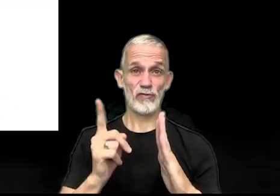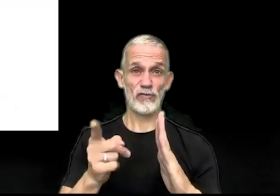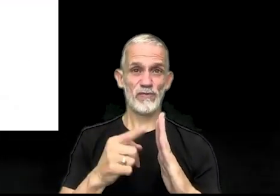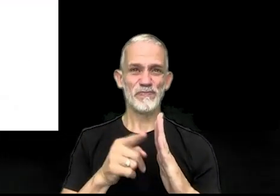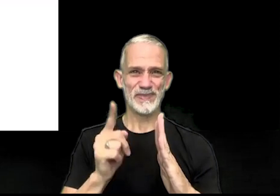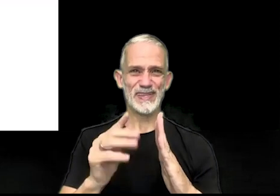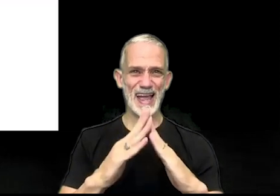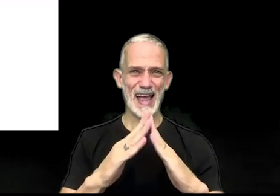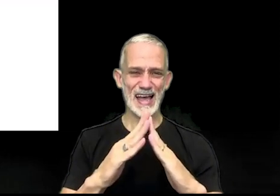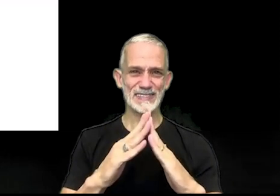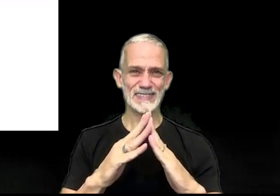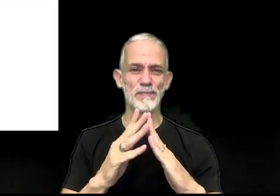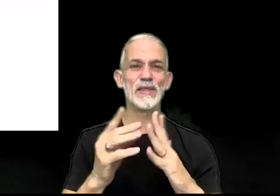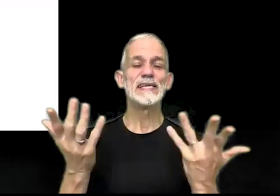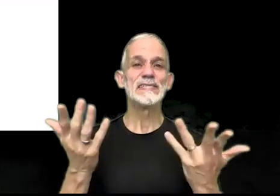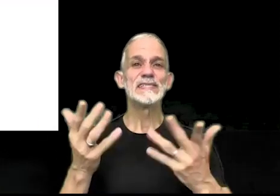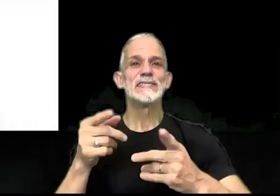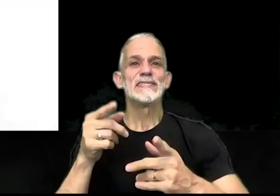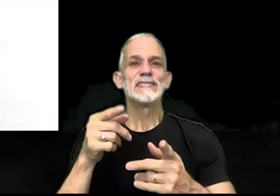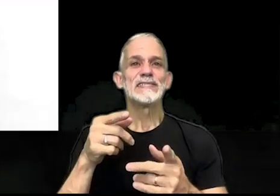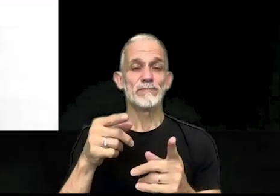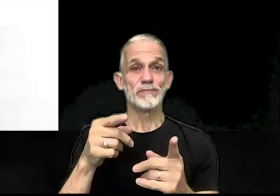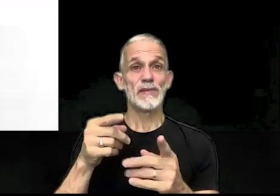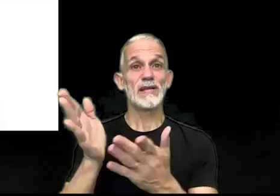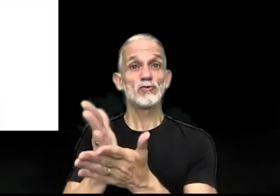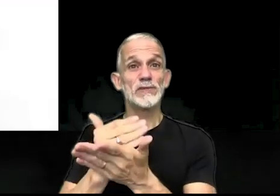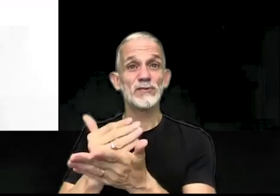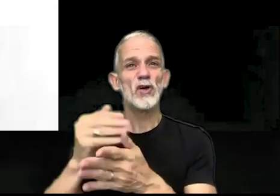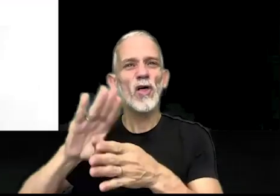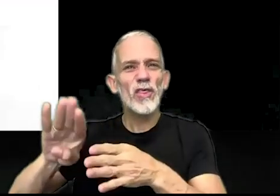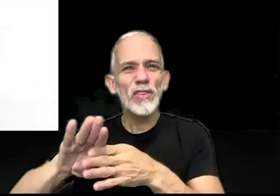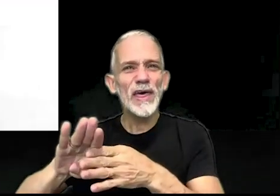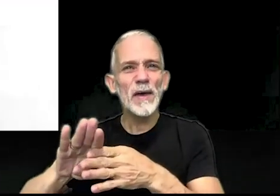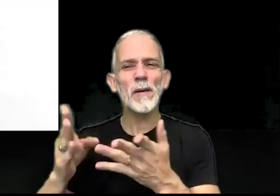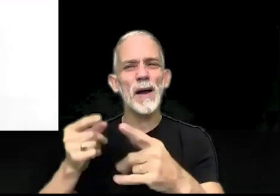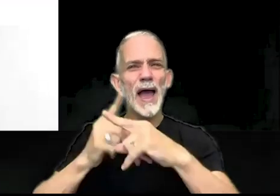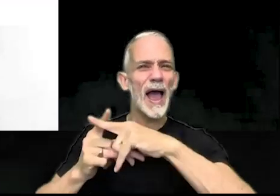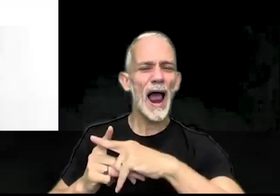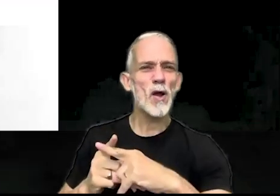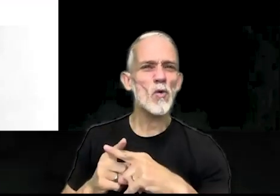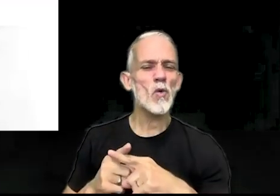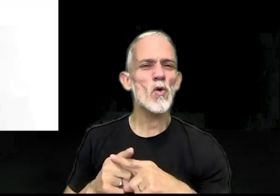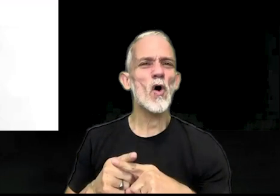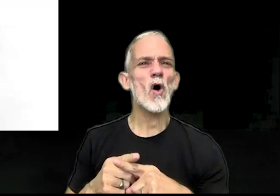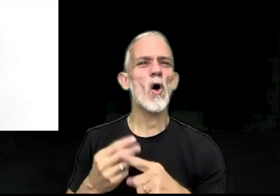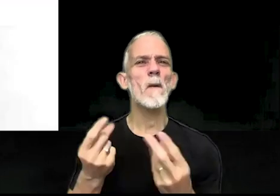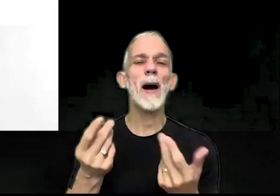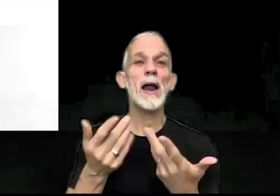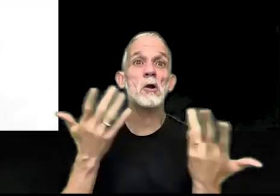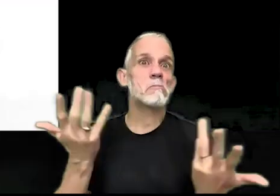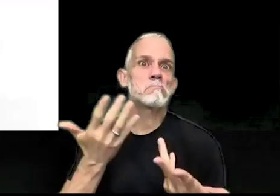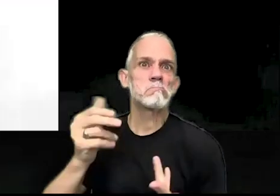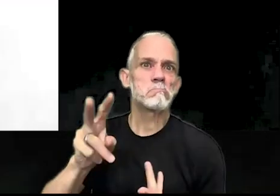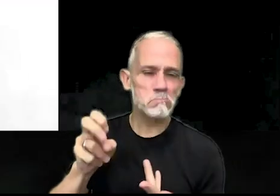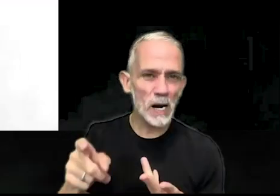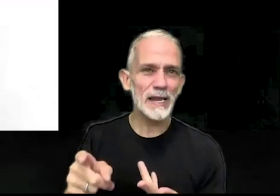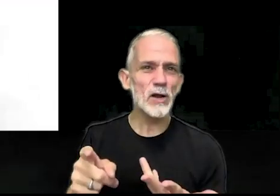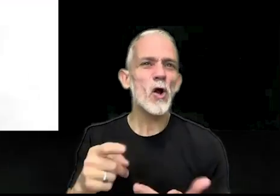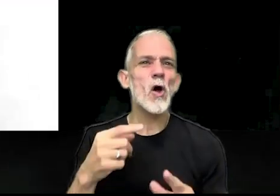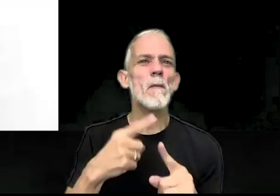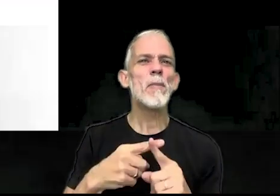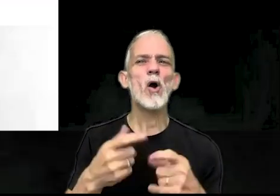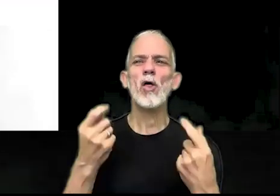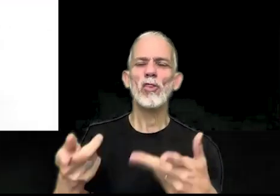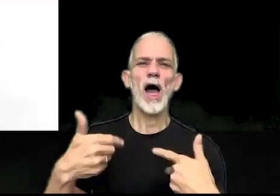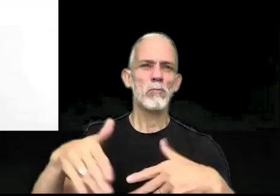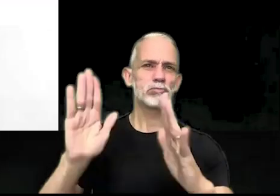y donde sería deudor en la sucesión indivisa tendrá que calcular un valor locativo presunto por cesión